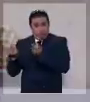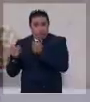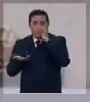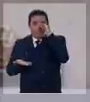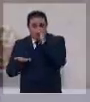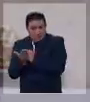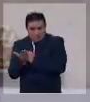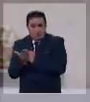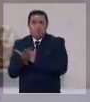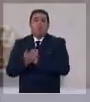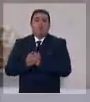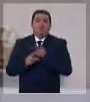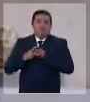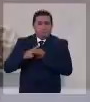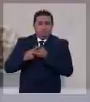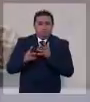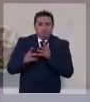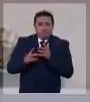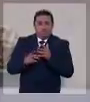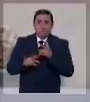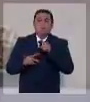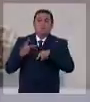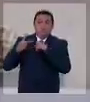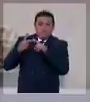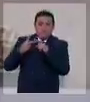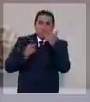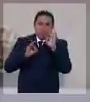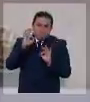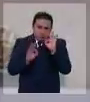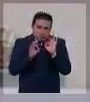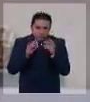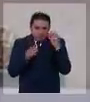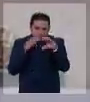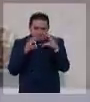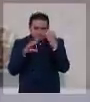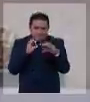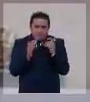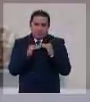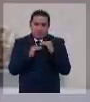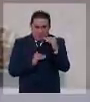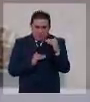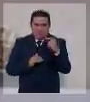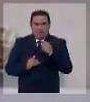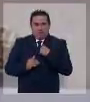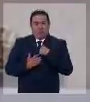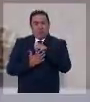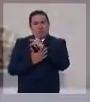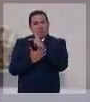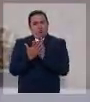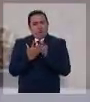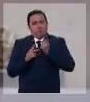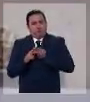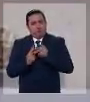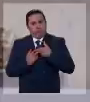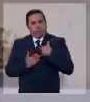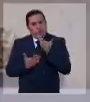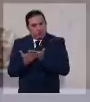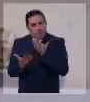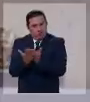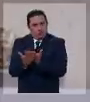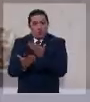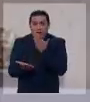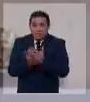inversión. Así está planteado en nuestro programa. Y para estimular la economía, lo que tenemos que hacer no es